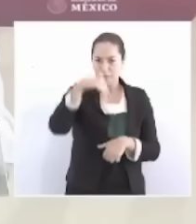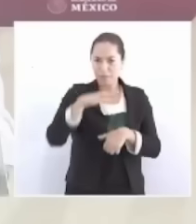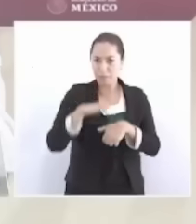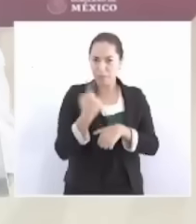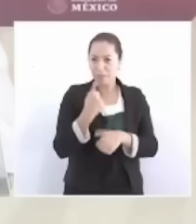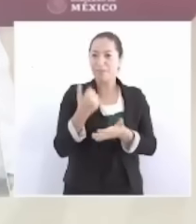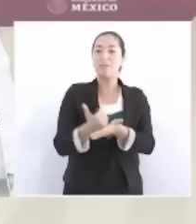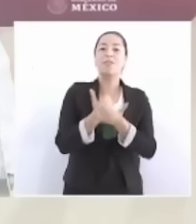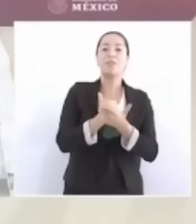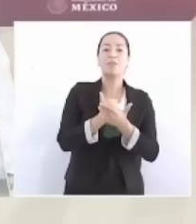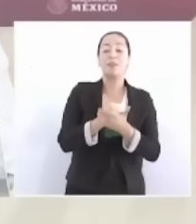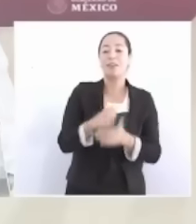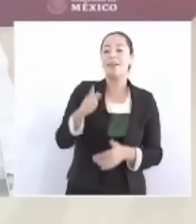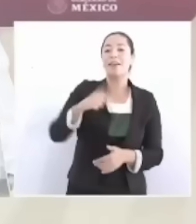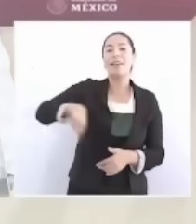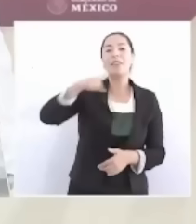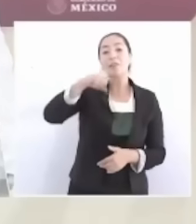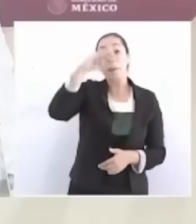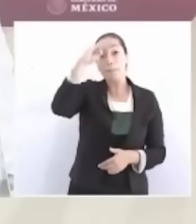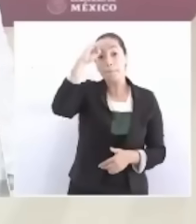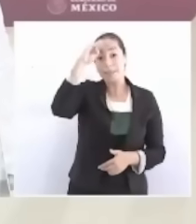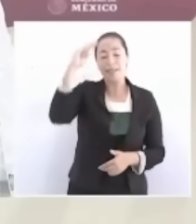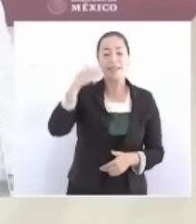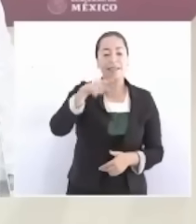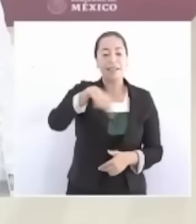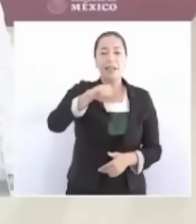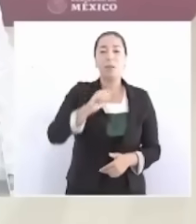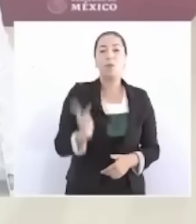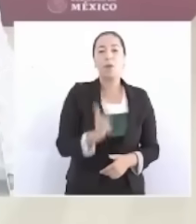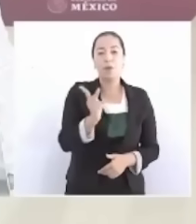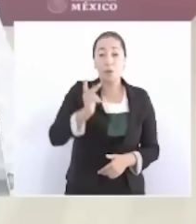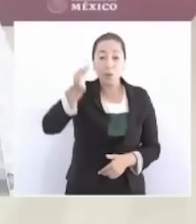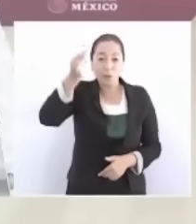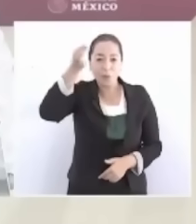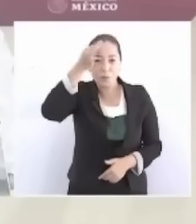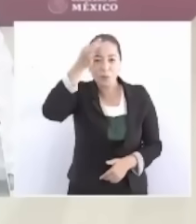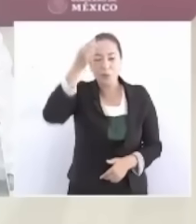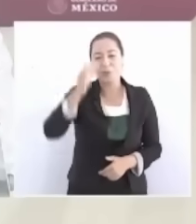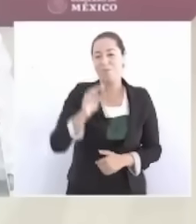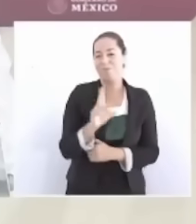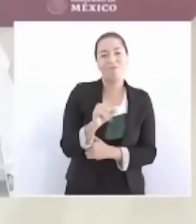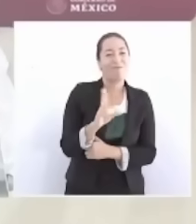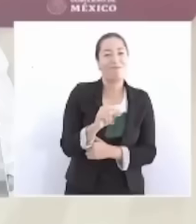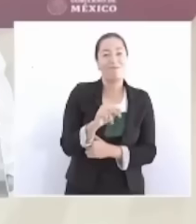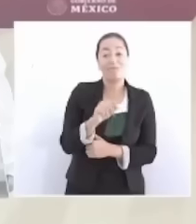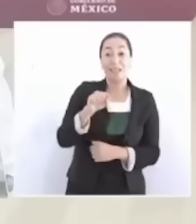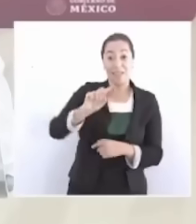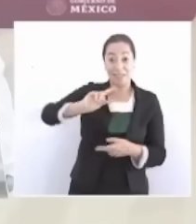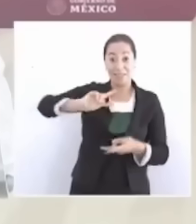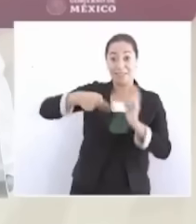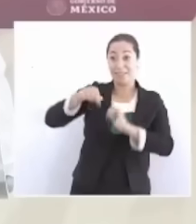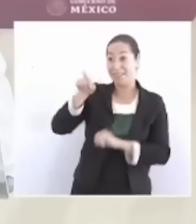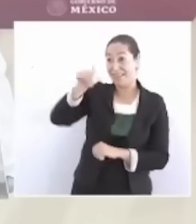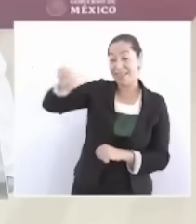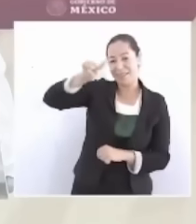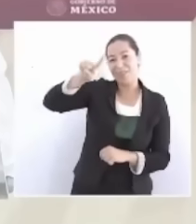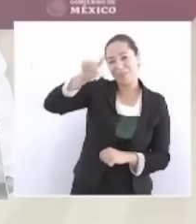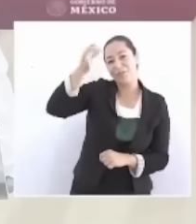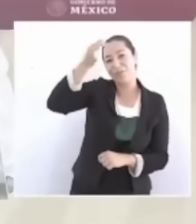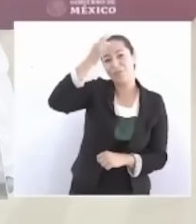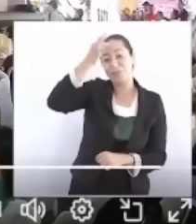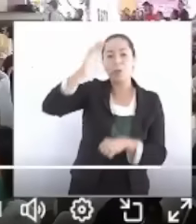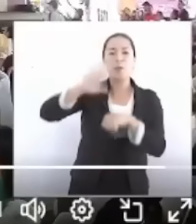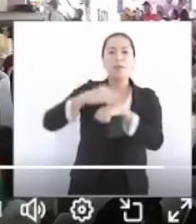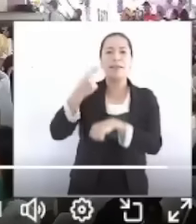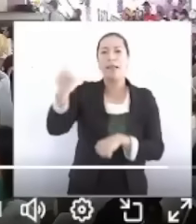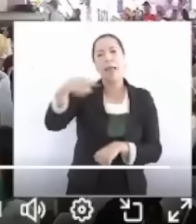porque piensan que el pueblo es tonto y tonto es el que piensa que el pueblo es tonto nos